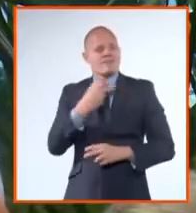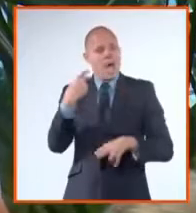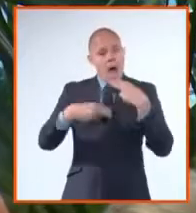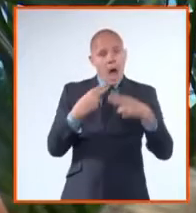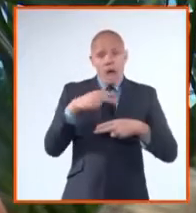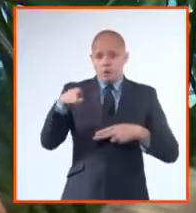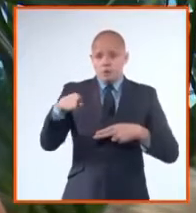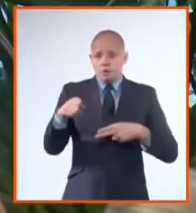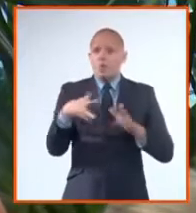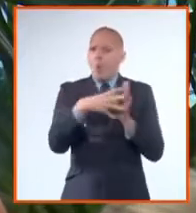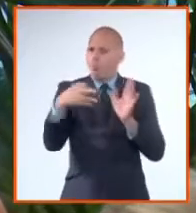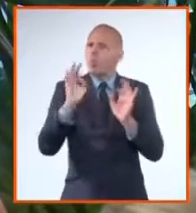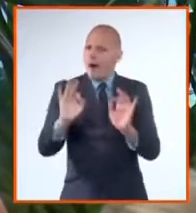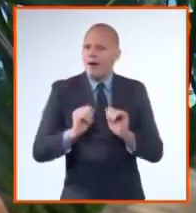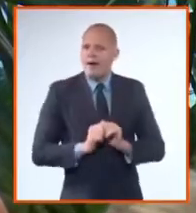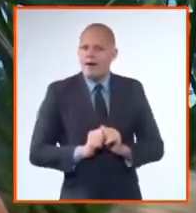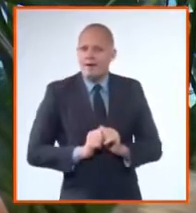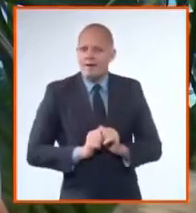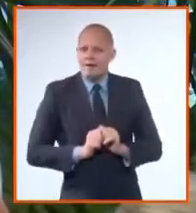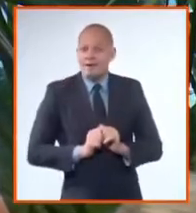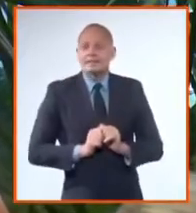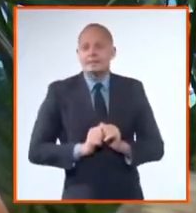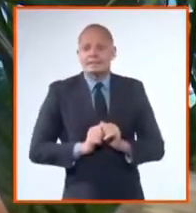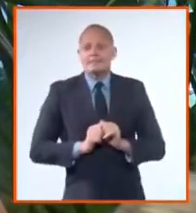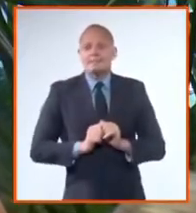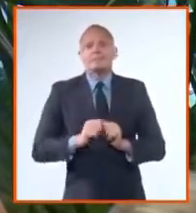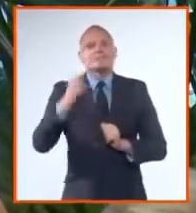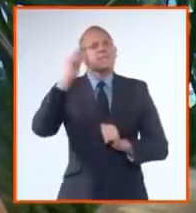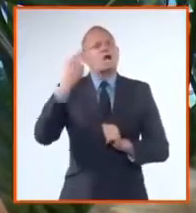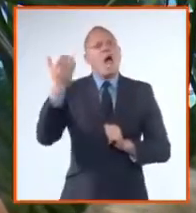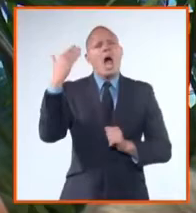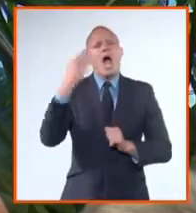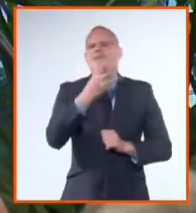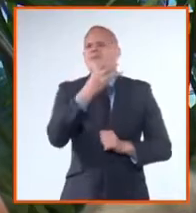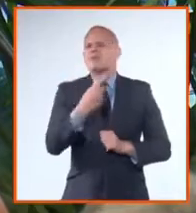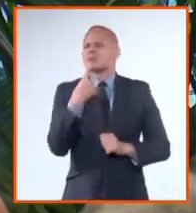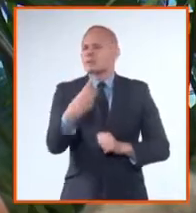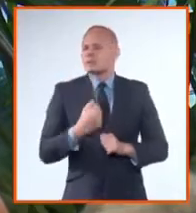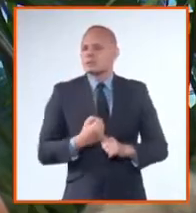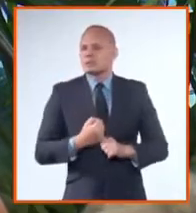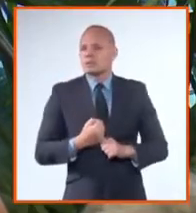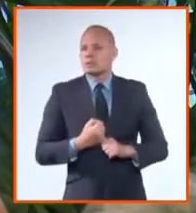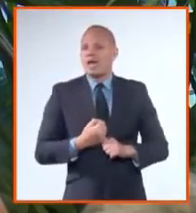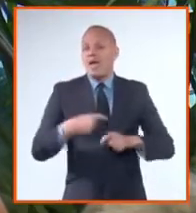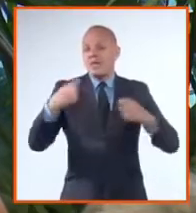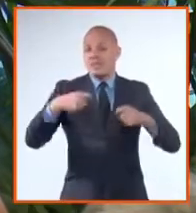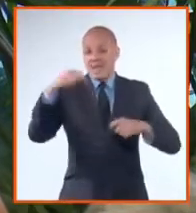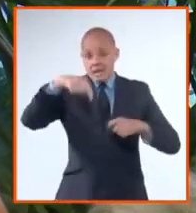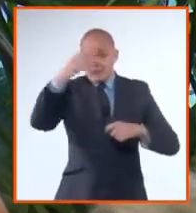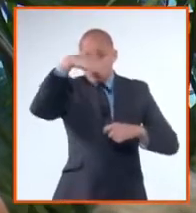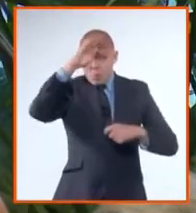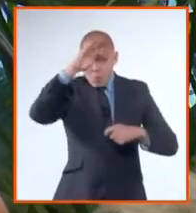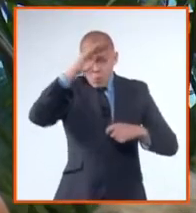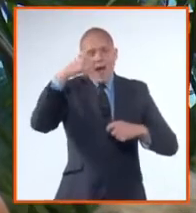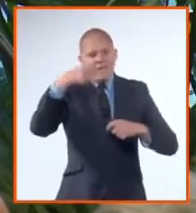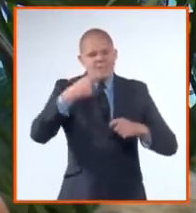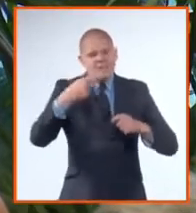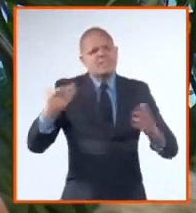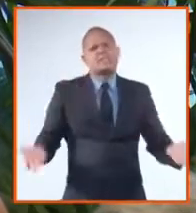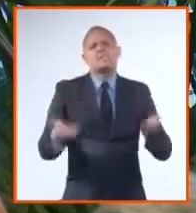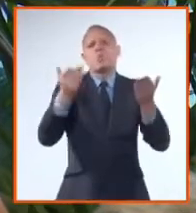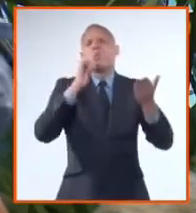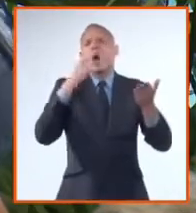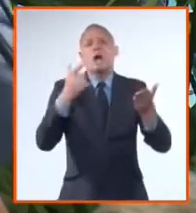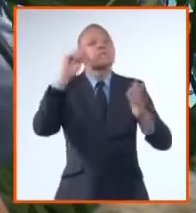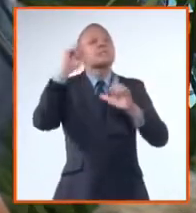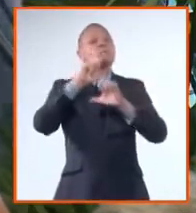cubana un componente más del patrimonio cultural de la nación. Y en ese sentido